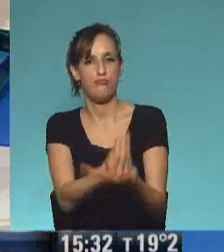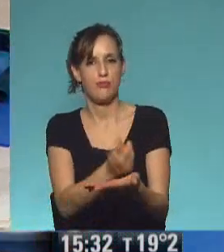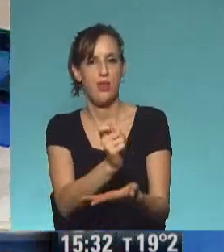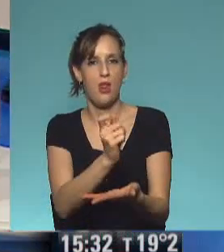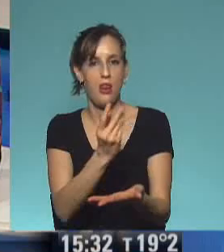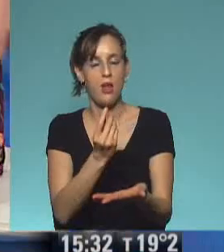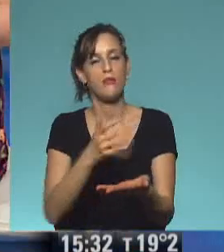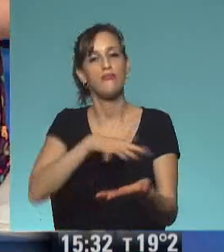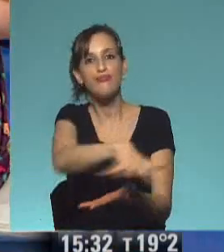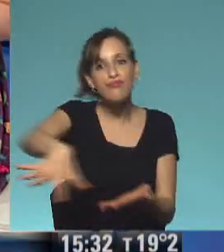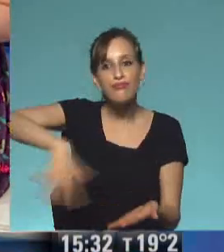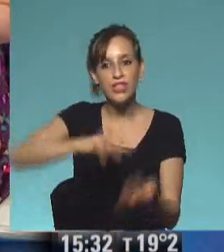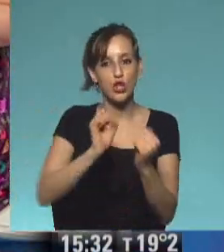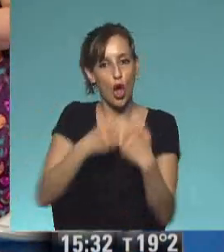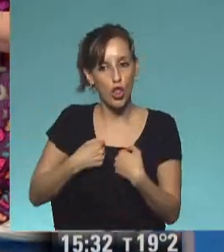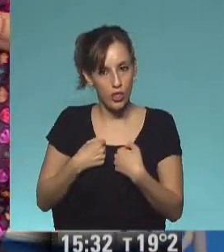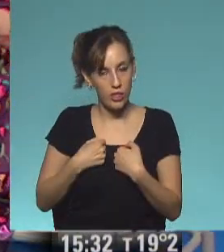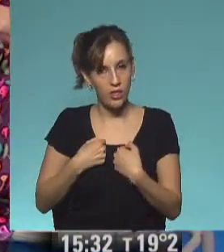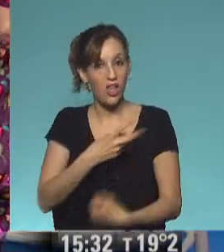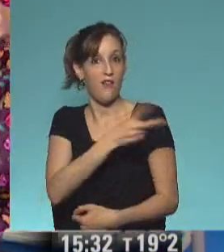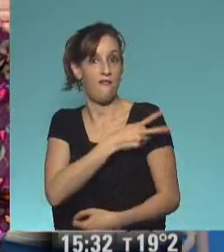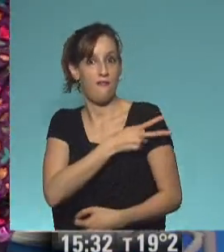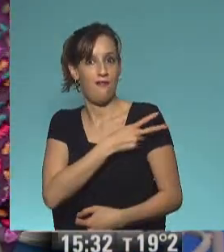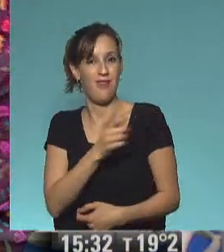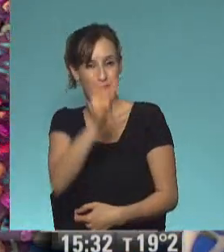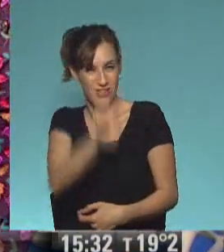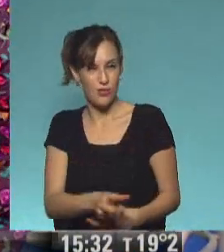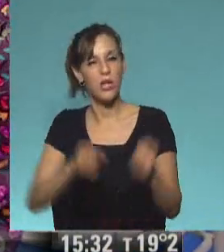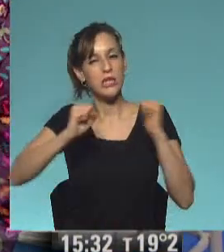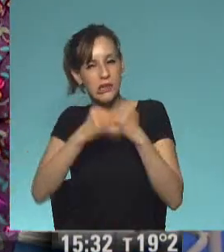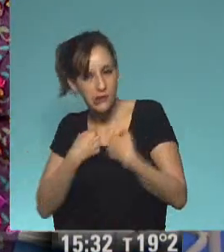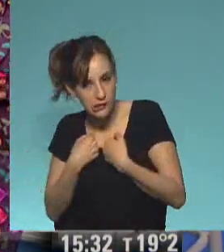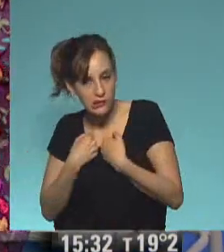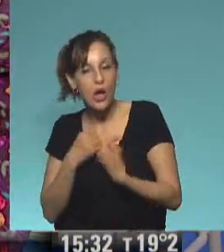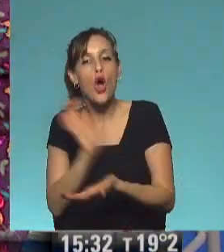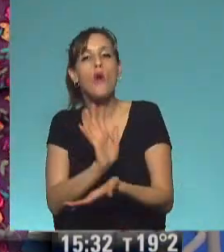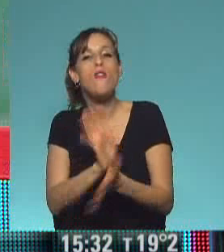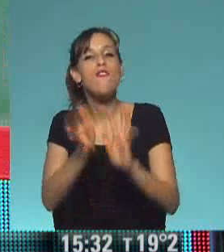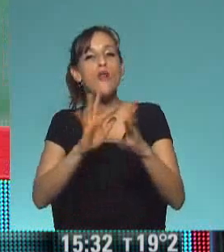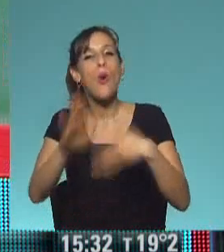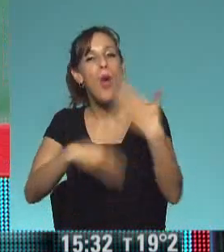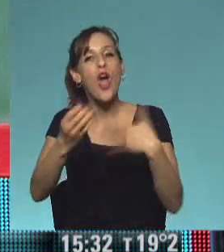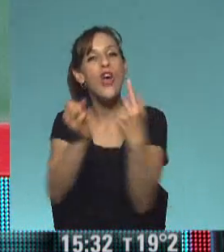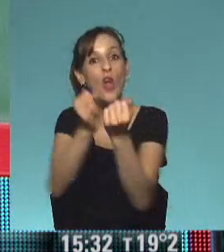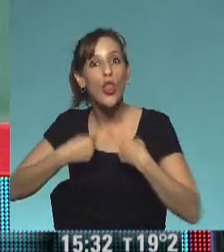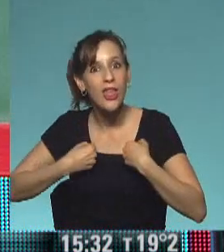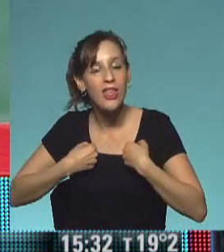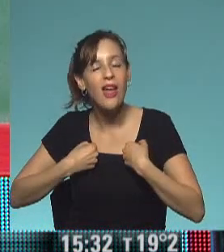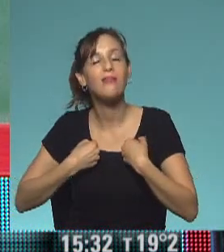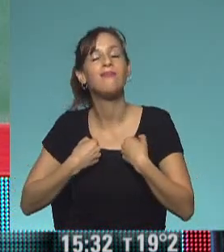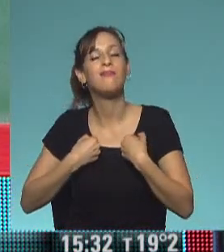para esconderse. Se esconde. Se esconde. Todos los demás. Es como la escondida, sí, pero al revés. ¡Ay, qué divertido! El Kikeri,